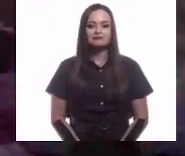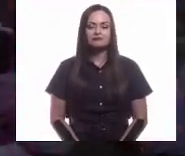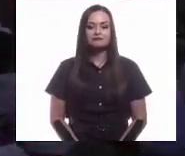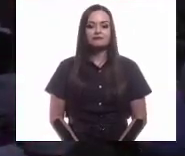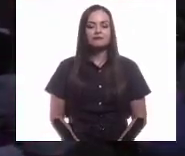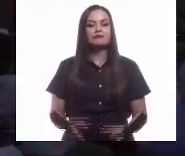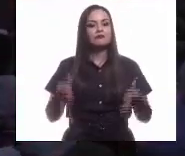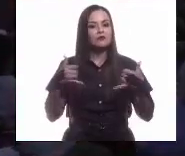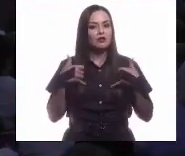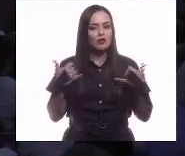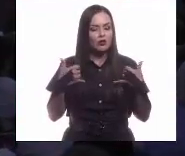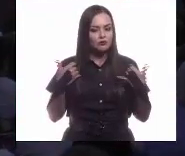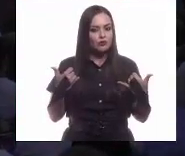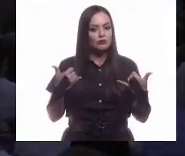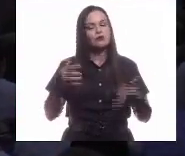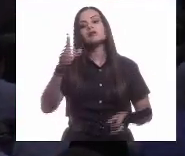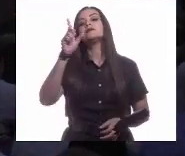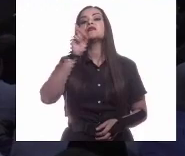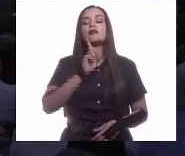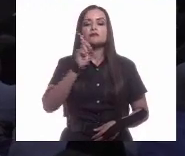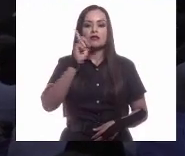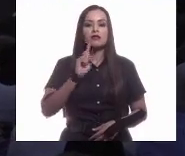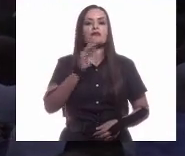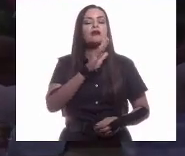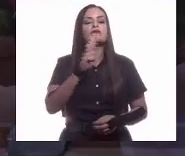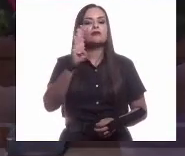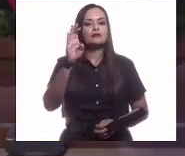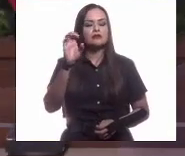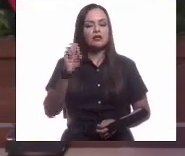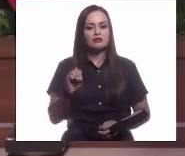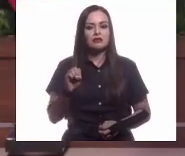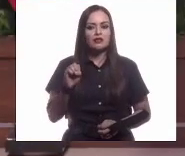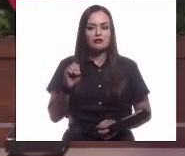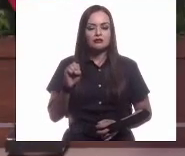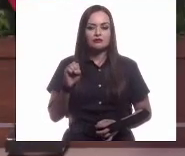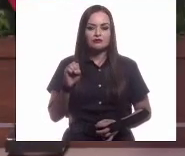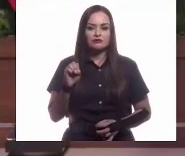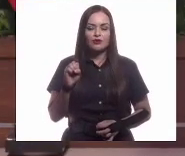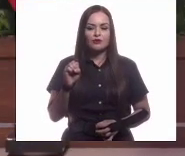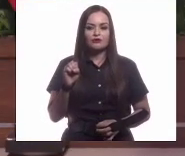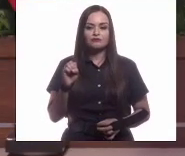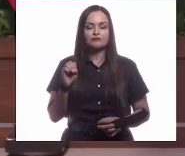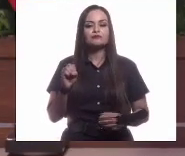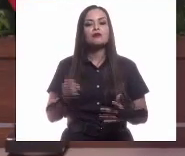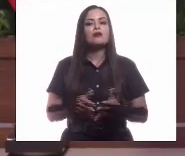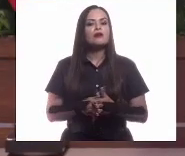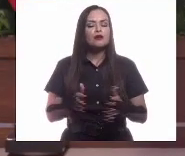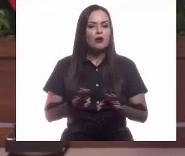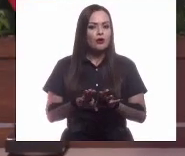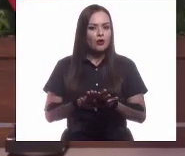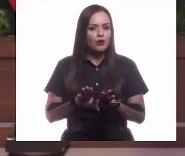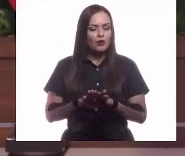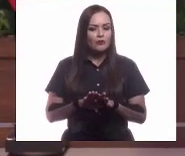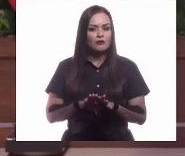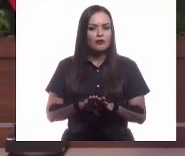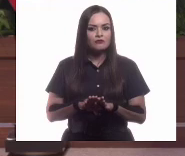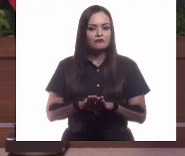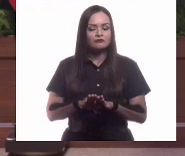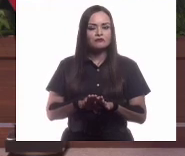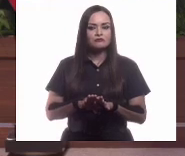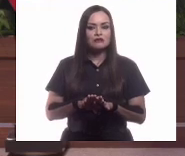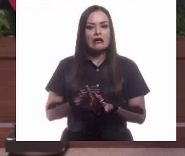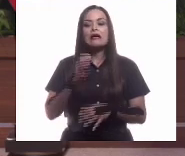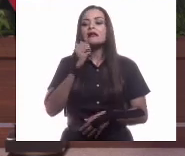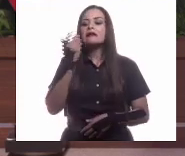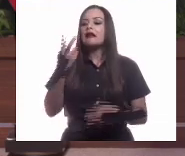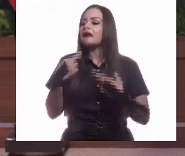Los jóvenes y las mujeres sudcalifornianas no aspiran, ni nosotros queremos que dependan del dinero